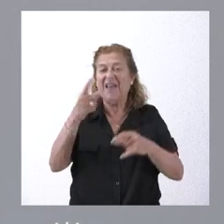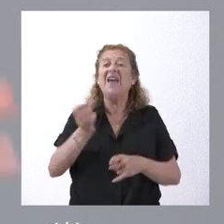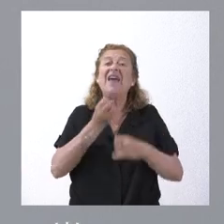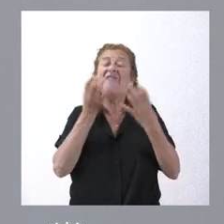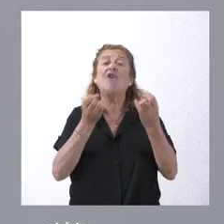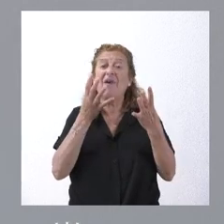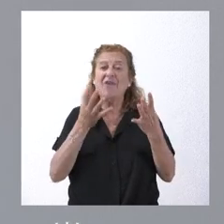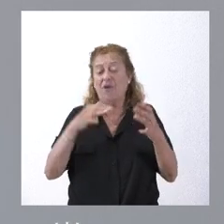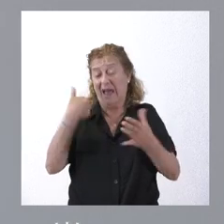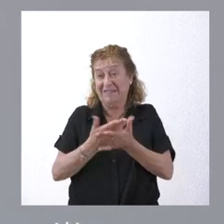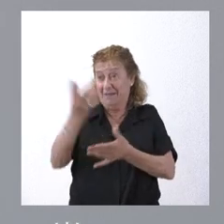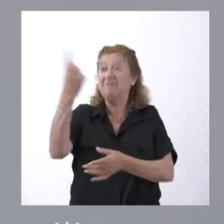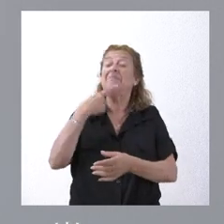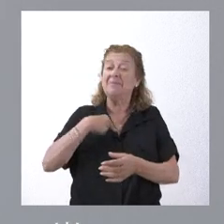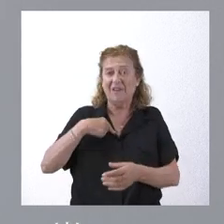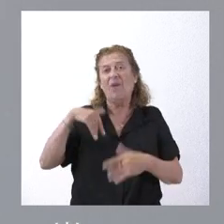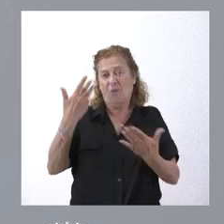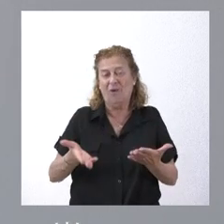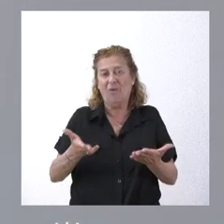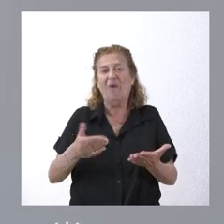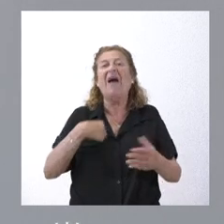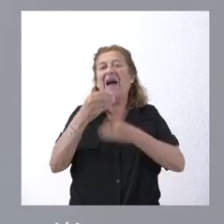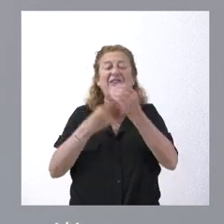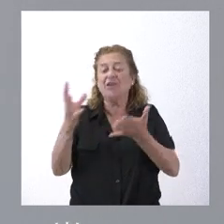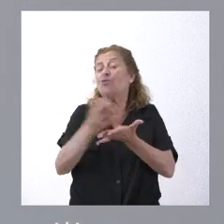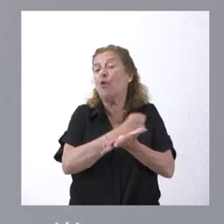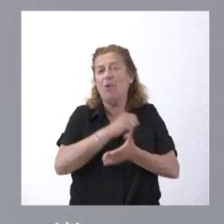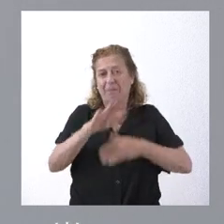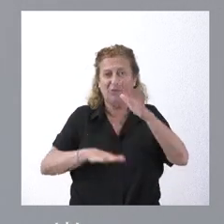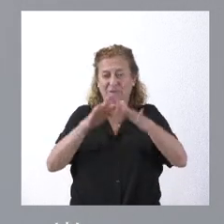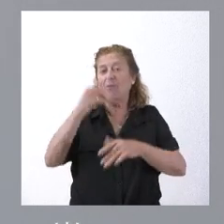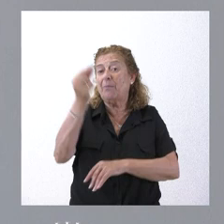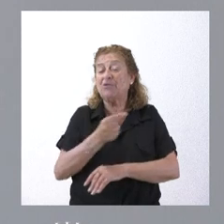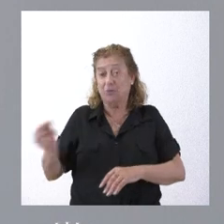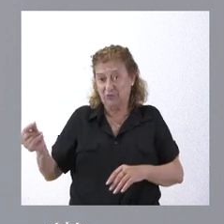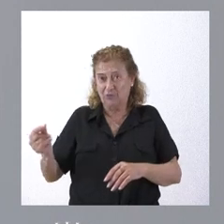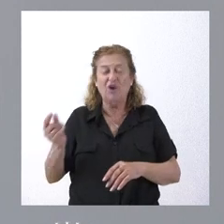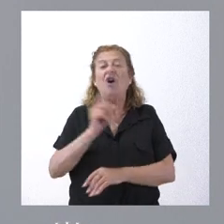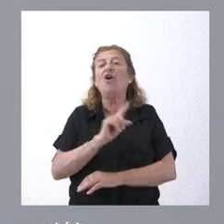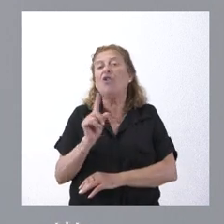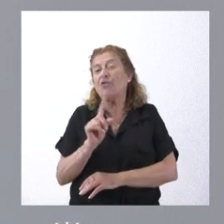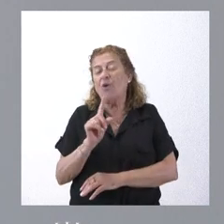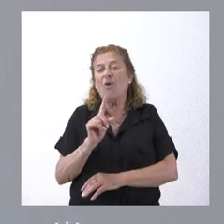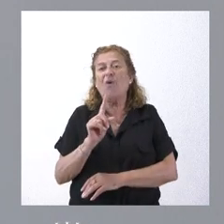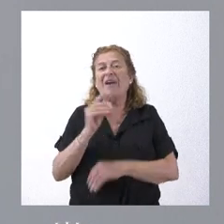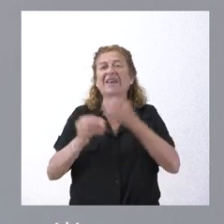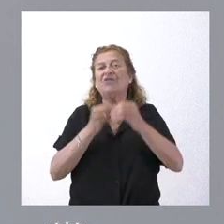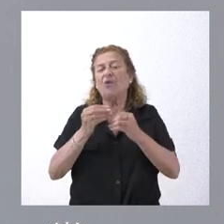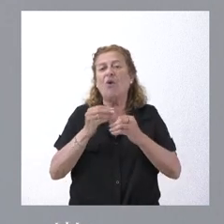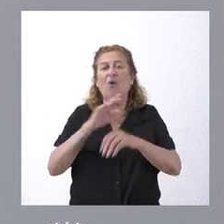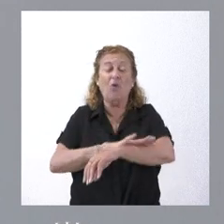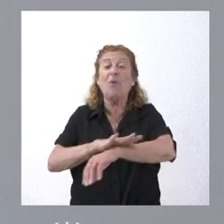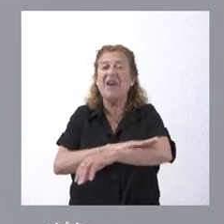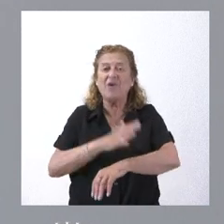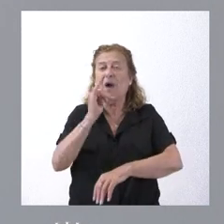que determinará, lógicamente, llevar a cabo todo el proceso presupuestario, no tanto el hecho de que el Gobierno tenga o no